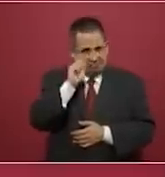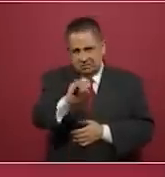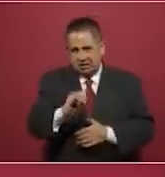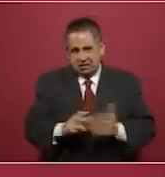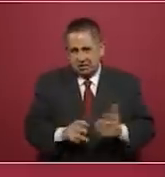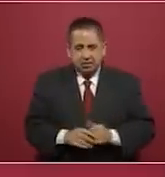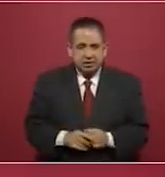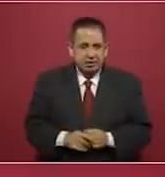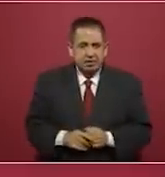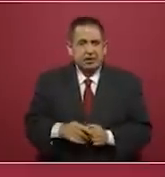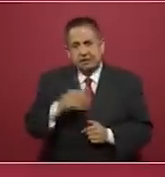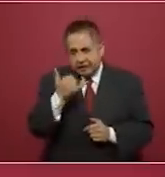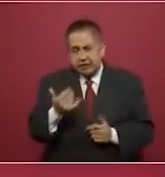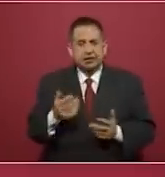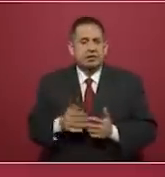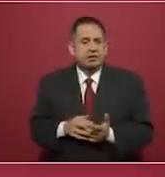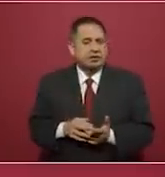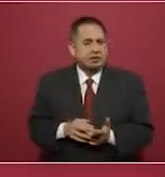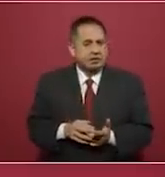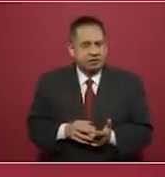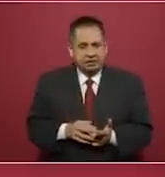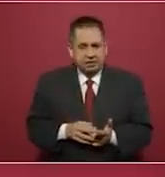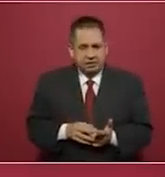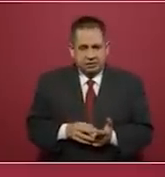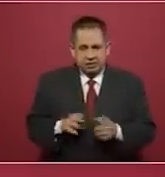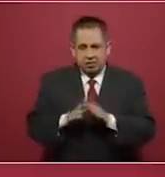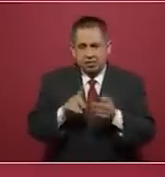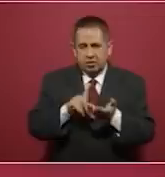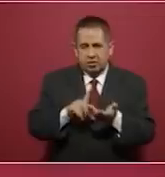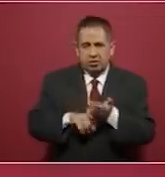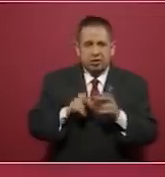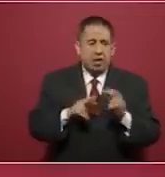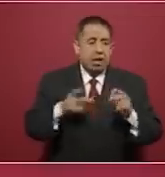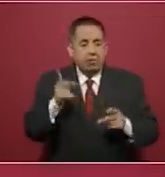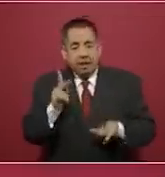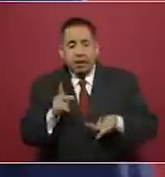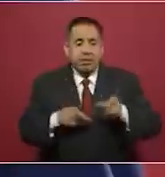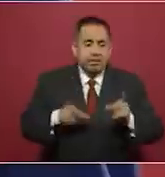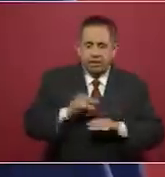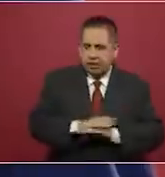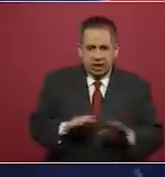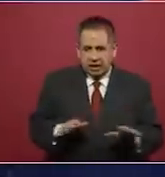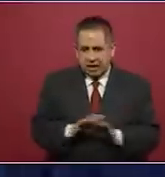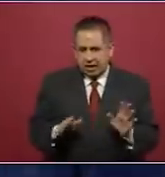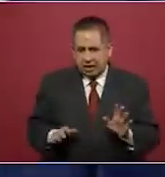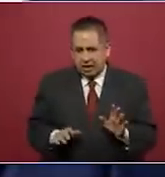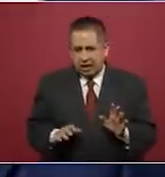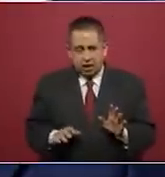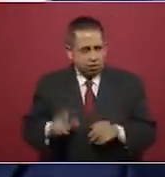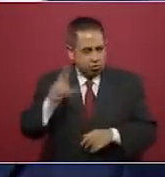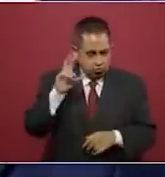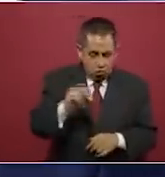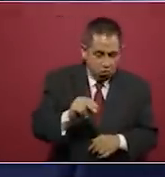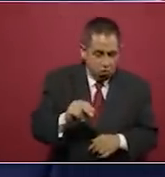qué no sé de ningún pretexto para que se reabra